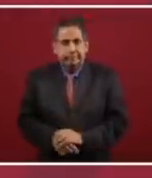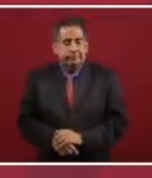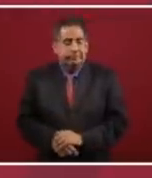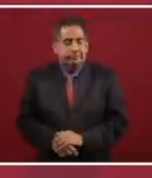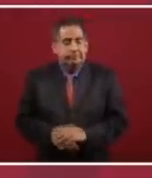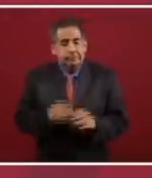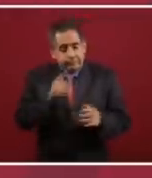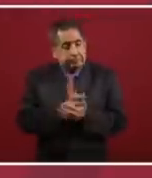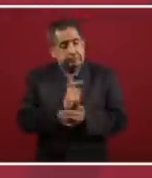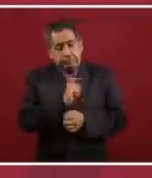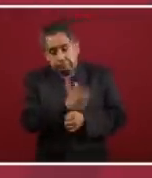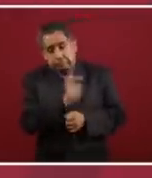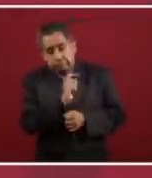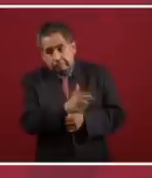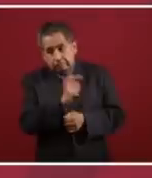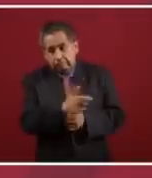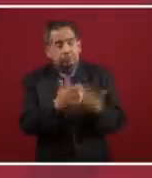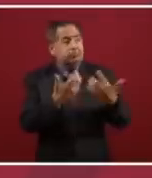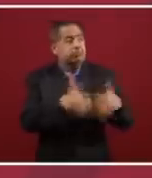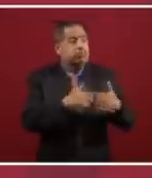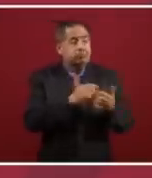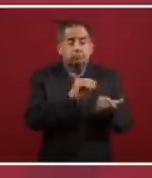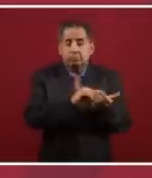y se está pagando a empresas